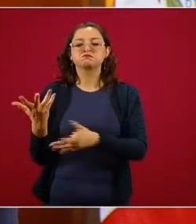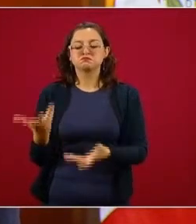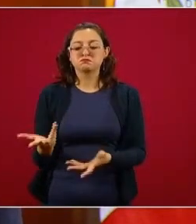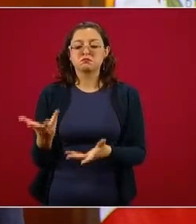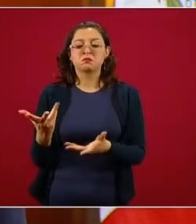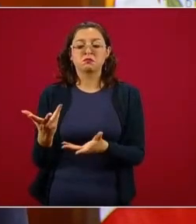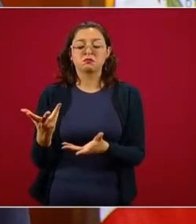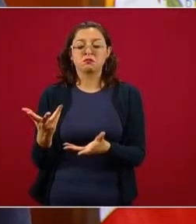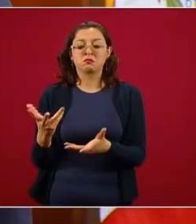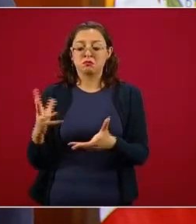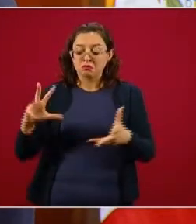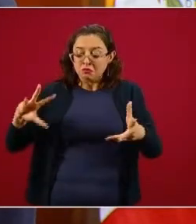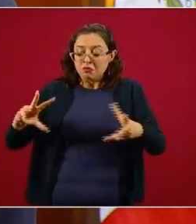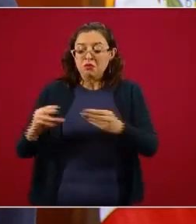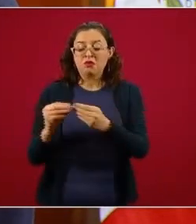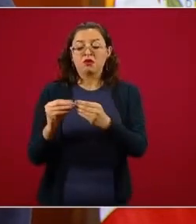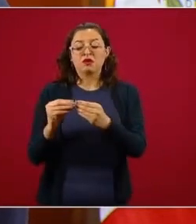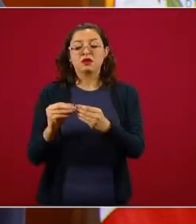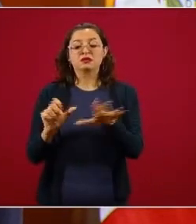sumará